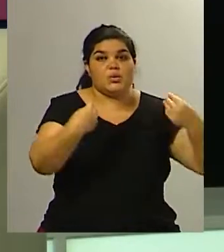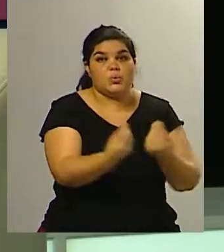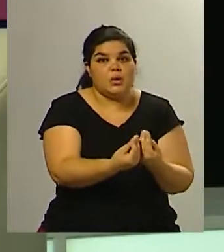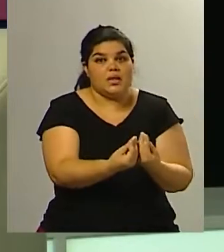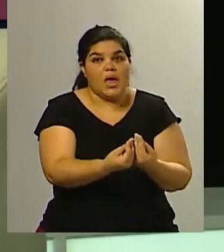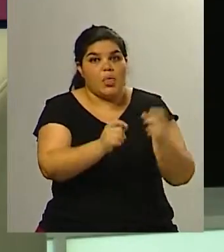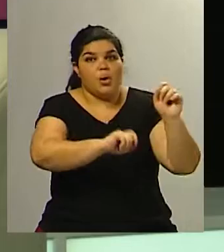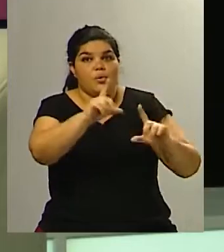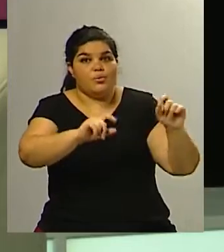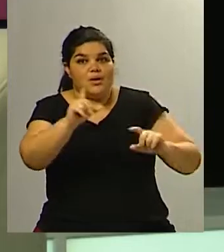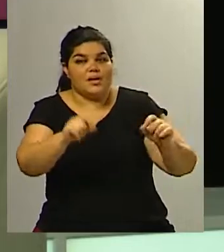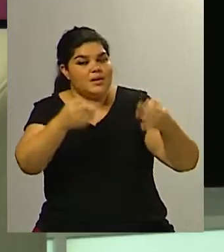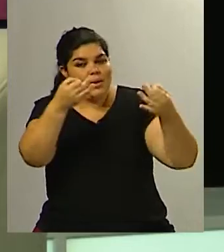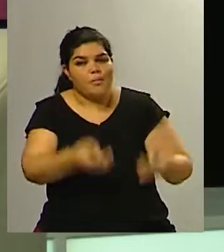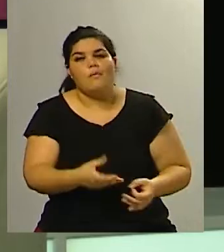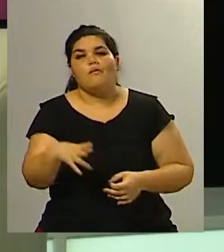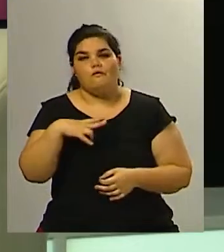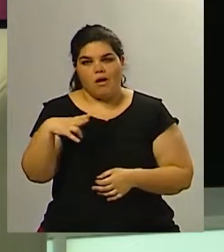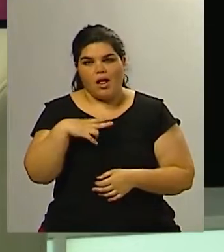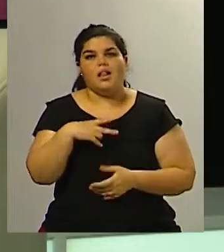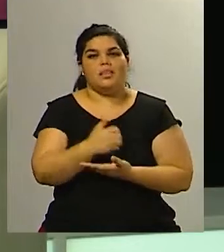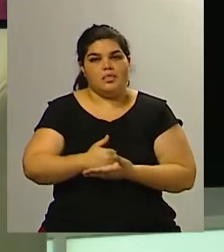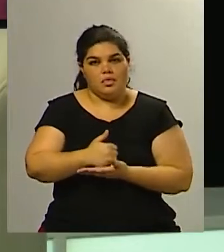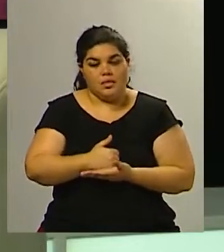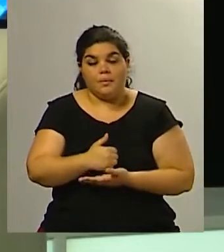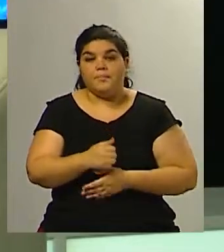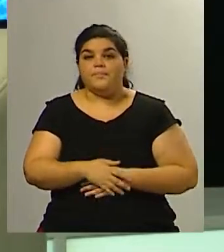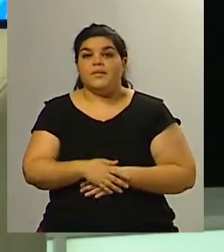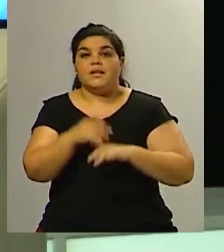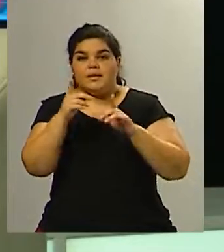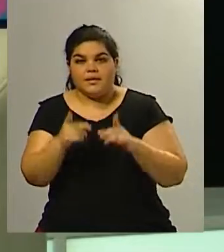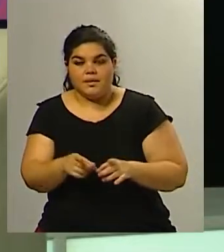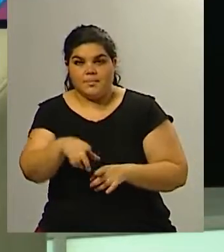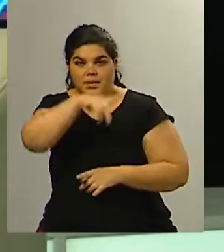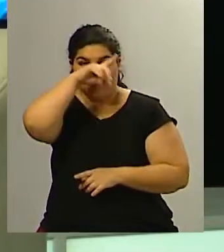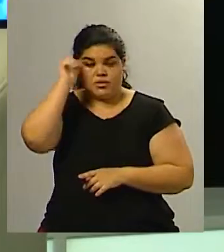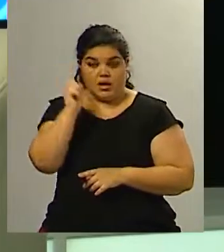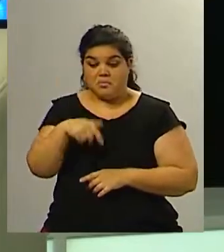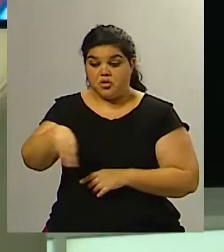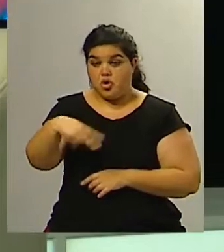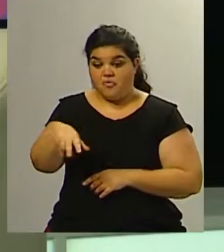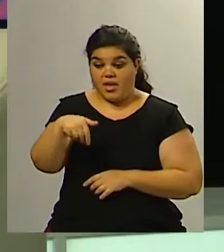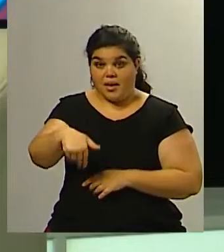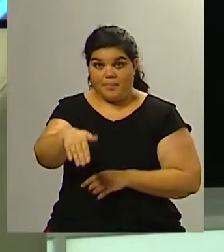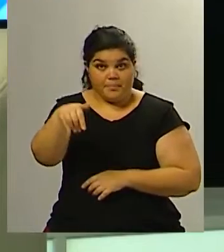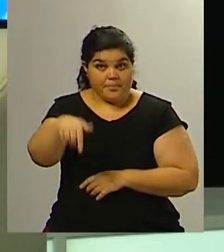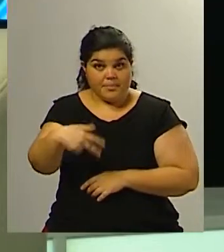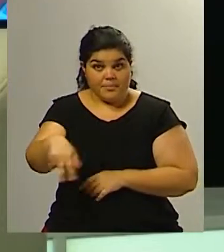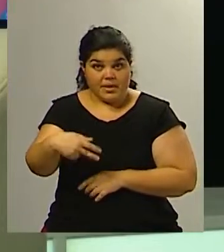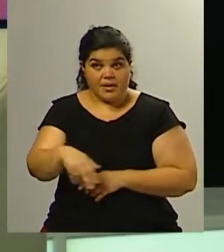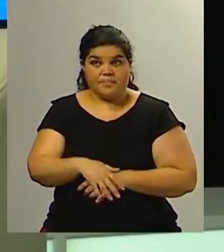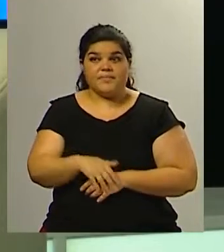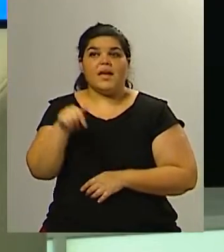este operativo. Y se tomó la decisión a nivel nacional de tomar en el mes ahora de noviembre un